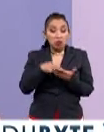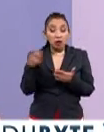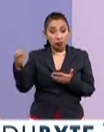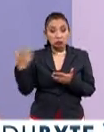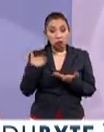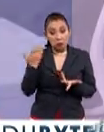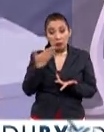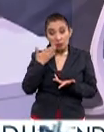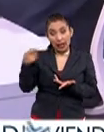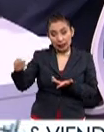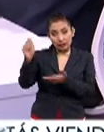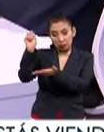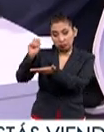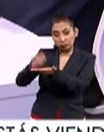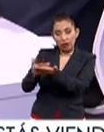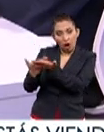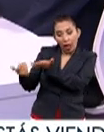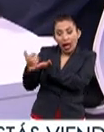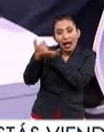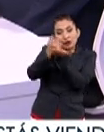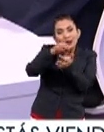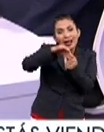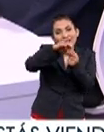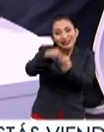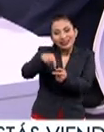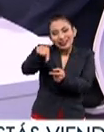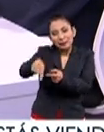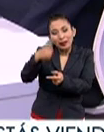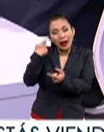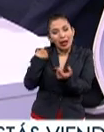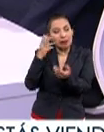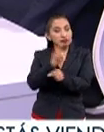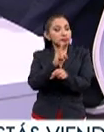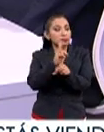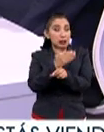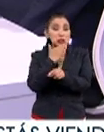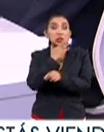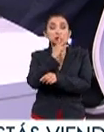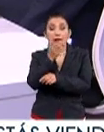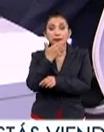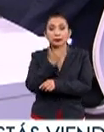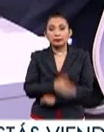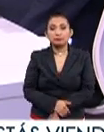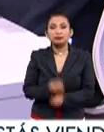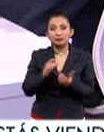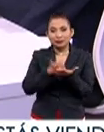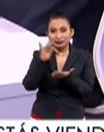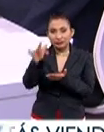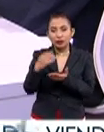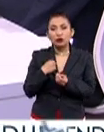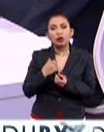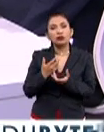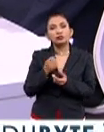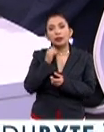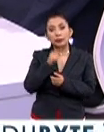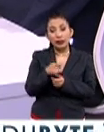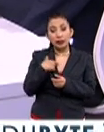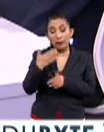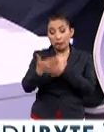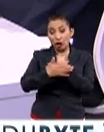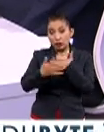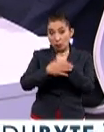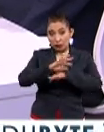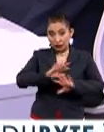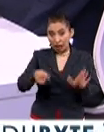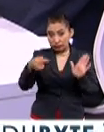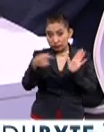es muy afortunado y qué bueno que lo están llevando a cabo y qué bueno que les ha dado buenos resultados. Muchas gracias. Yo les agradezco. Entonces, dentro de poquito